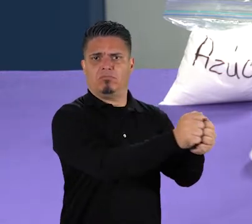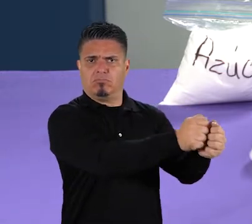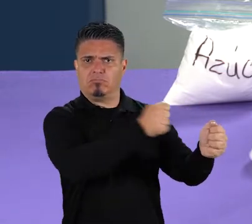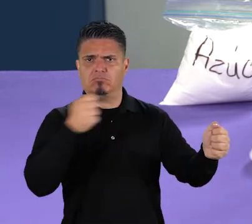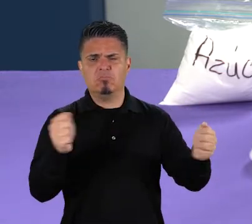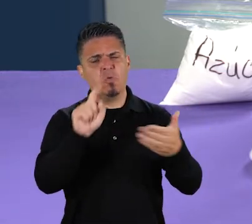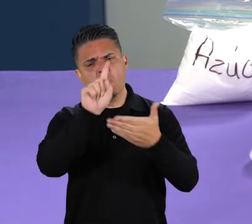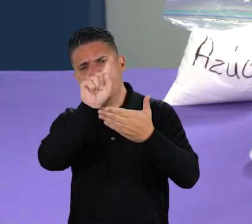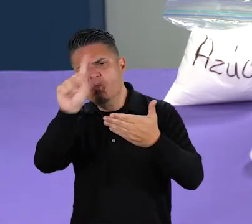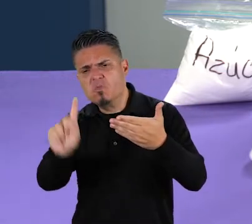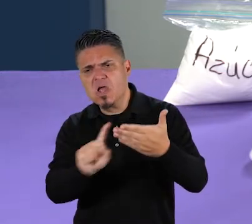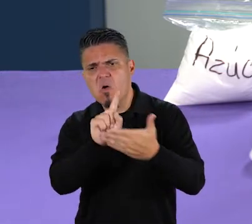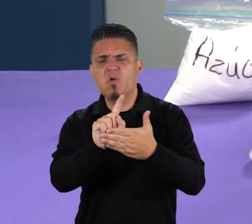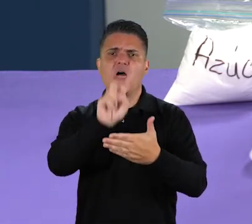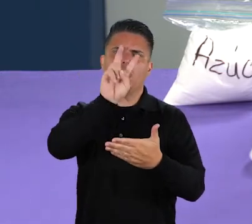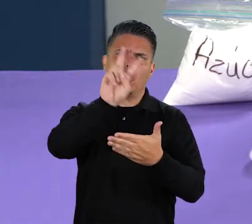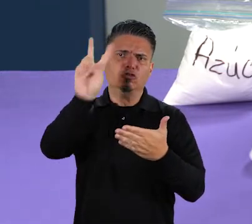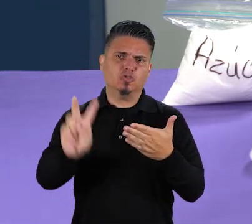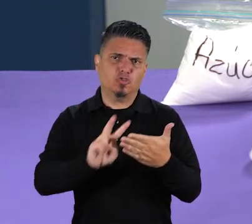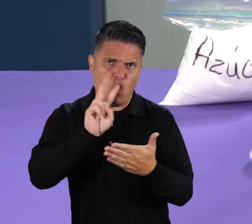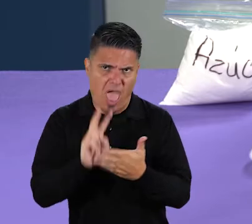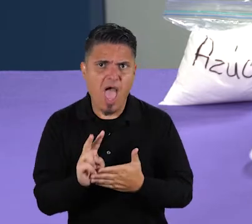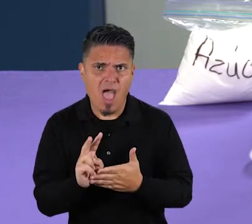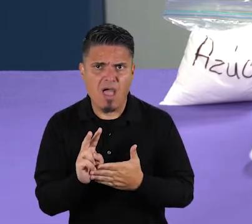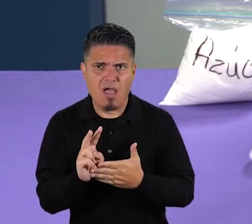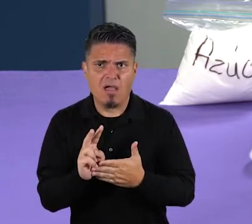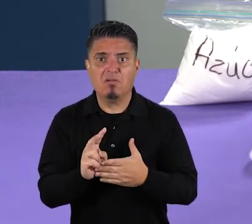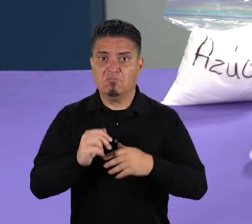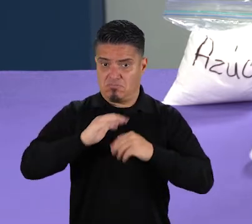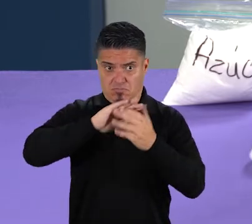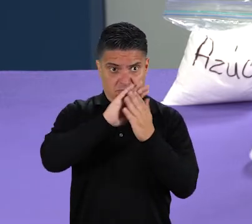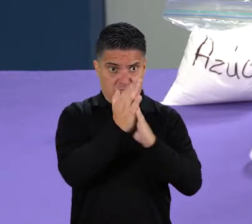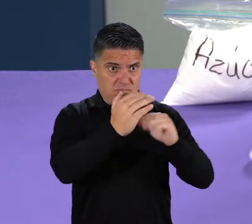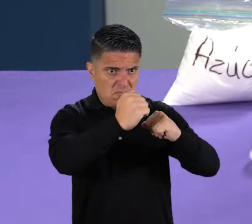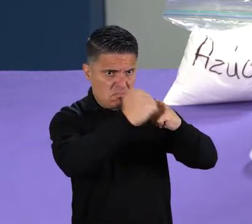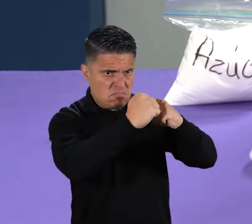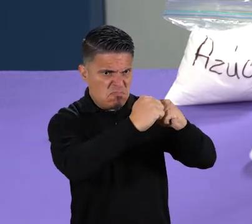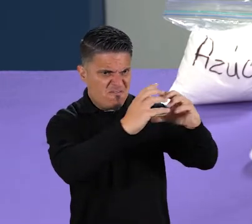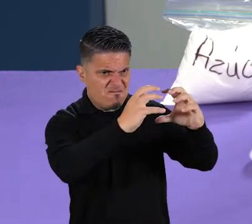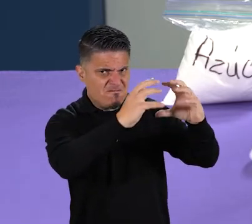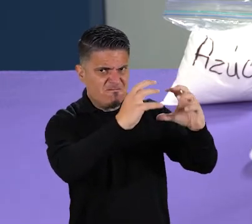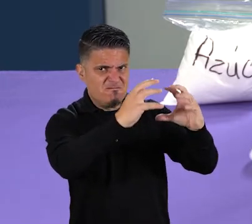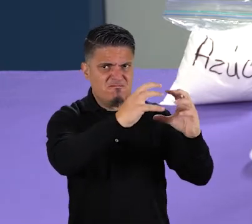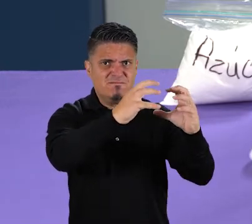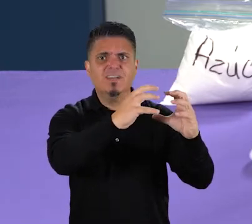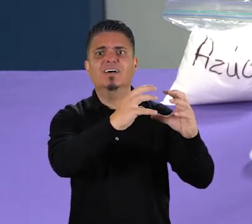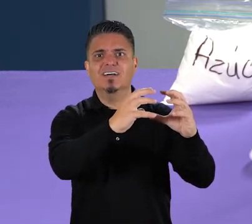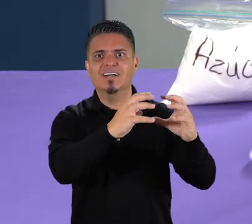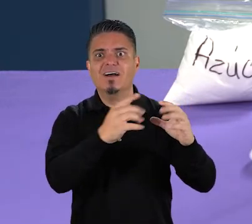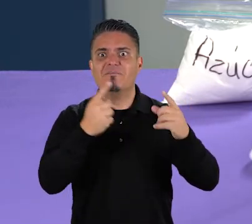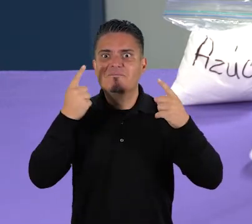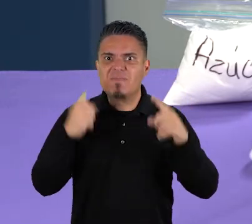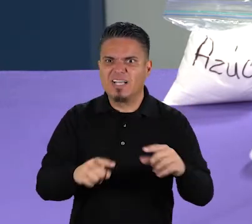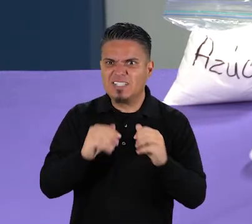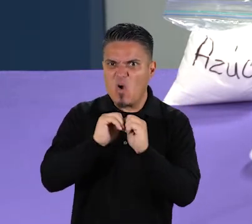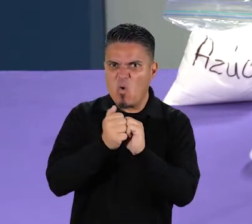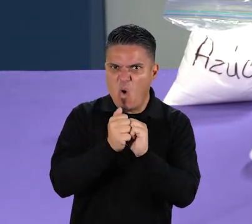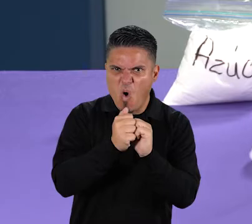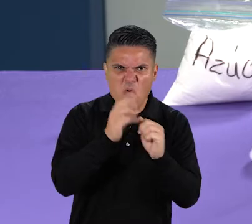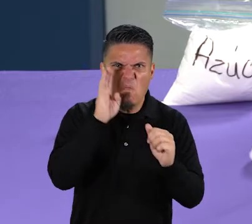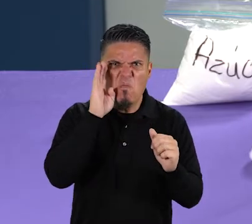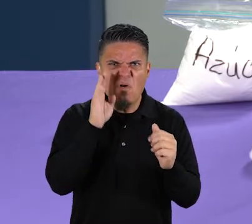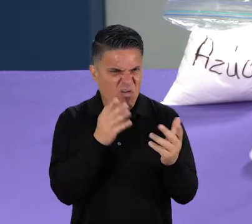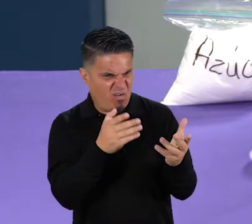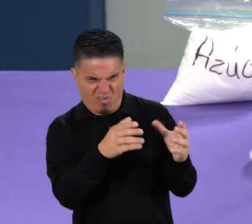entonces lo podemos poner en un refrigerador al menos 2 horas para que se solidifique. Todo esto